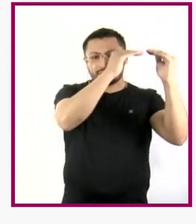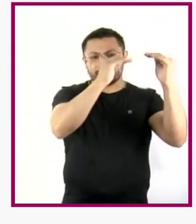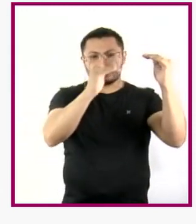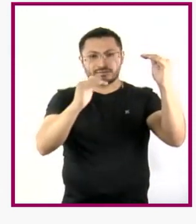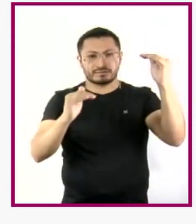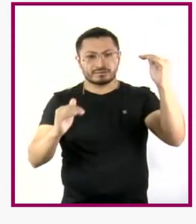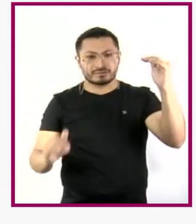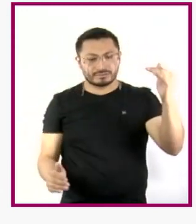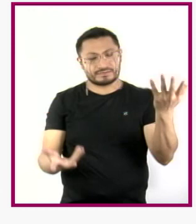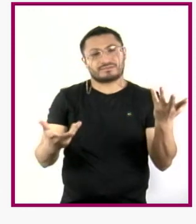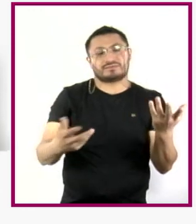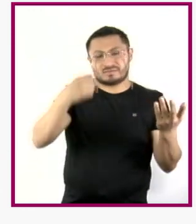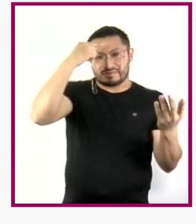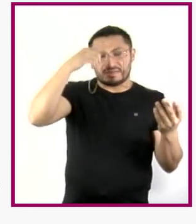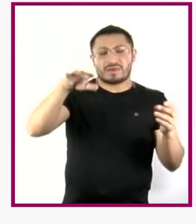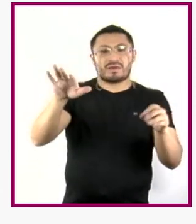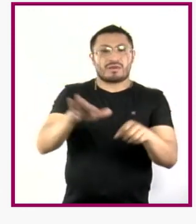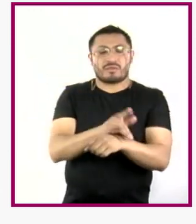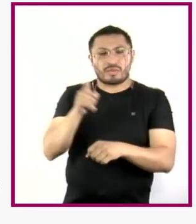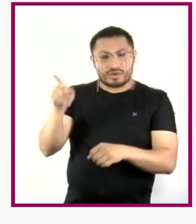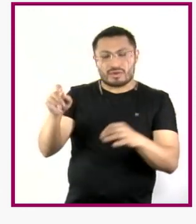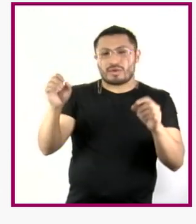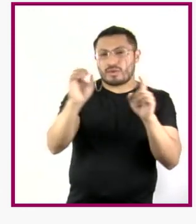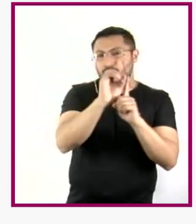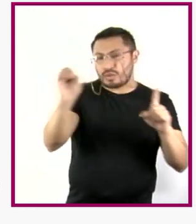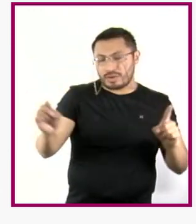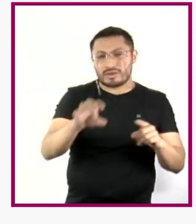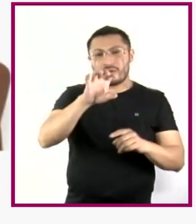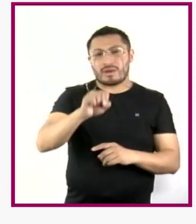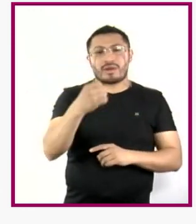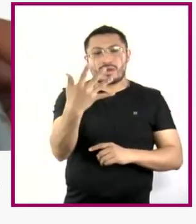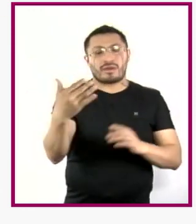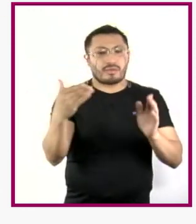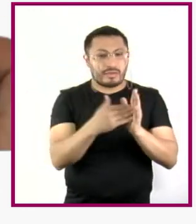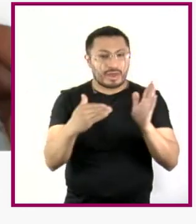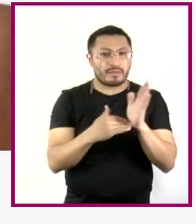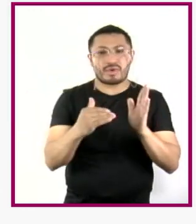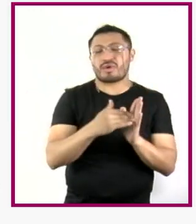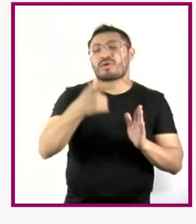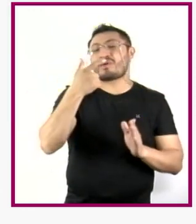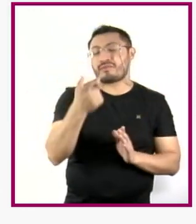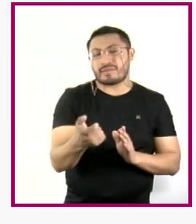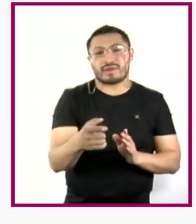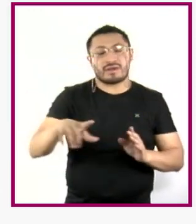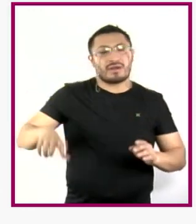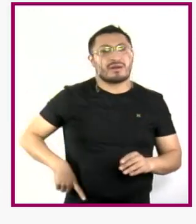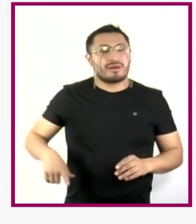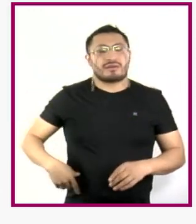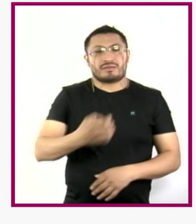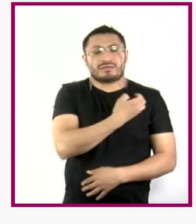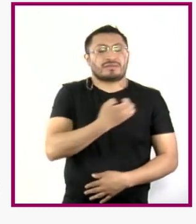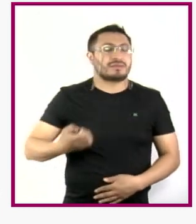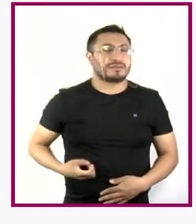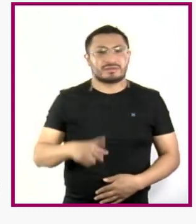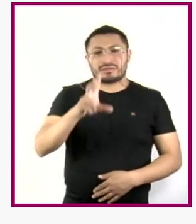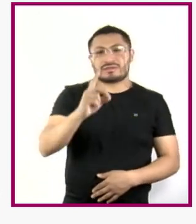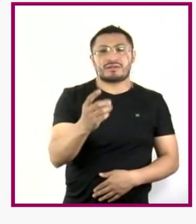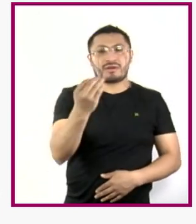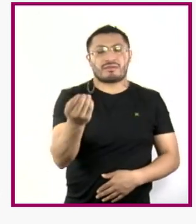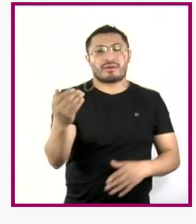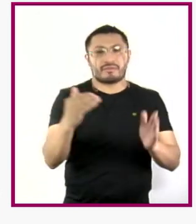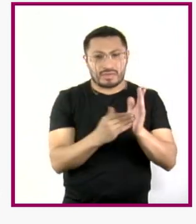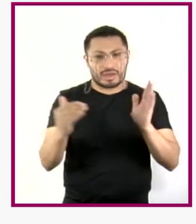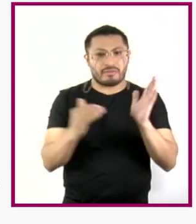el sector paraestatal con 65 mil millones de pesos, los gobiernos estatales con 39 mil millones de